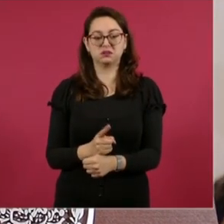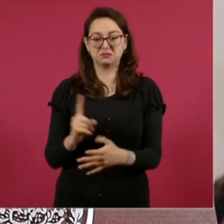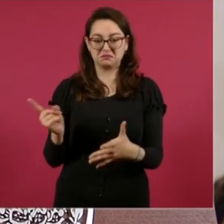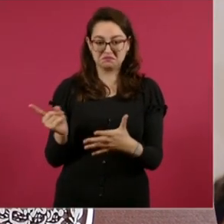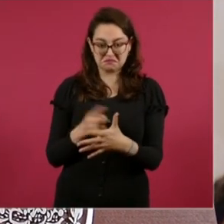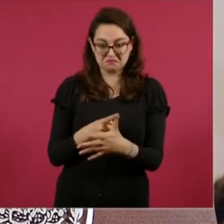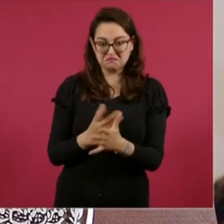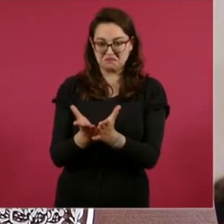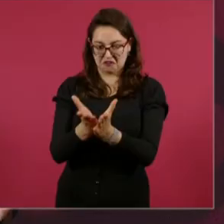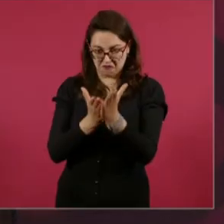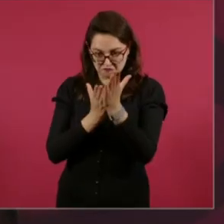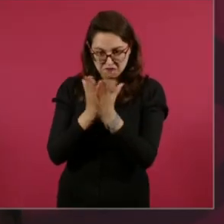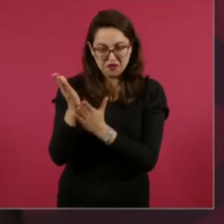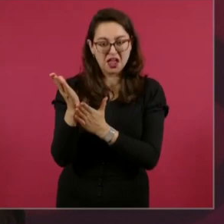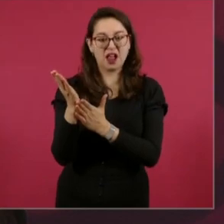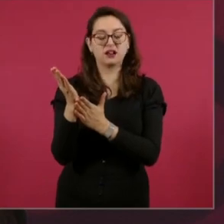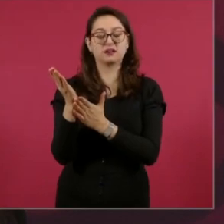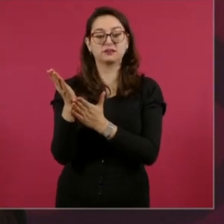lealtad.